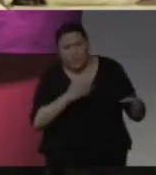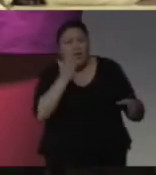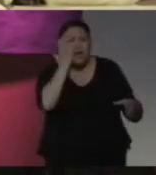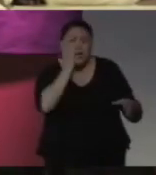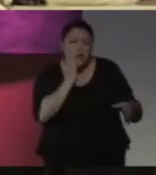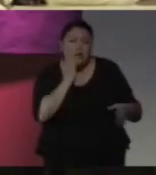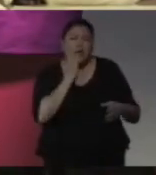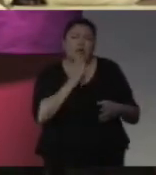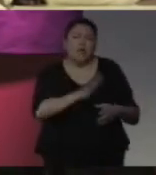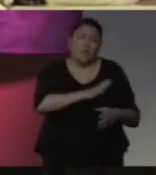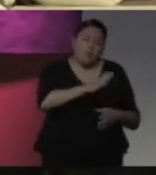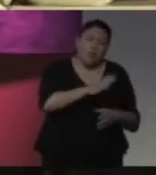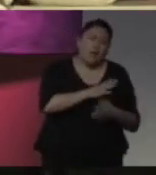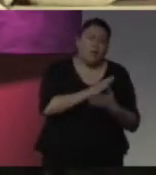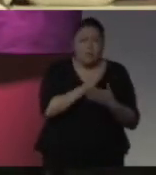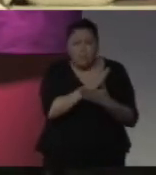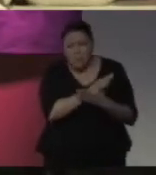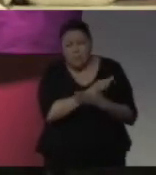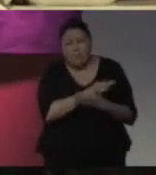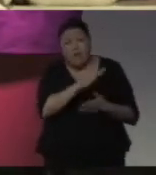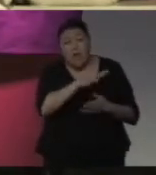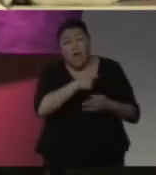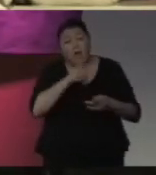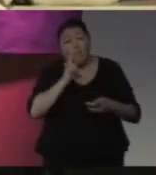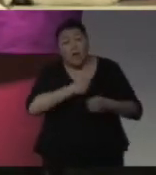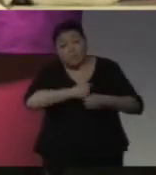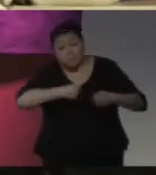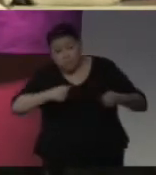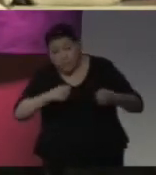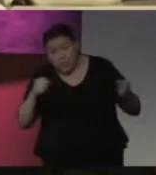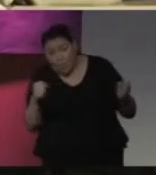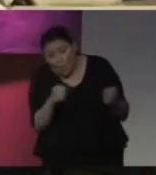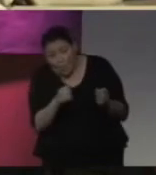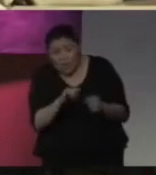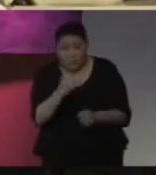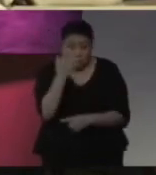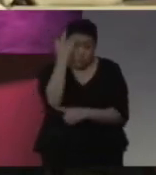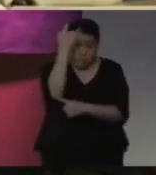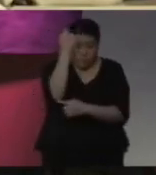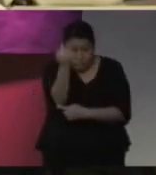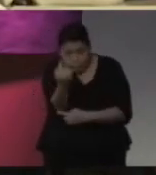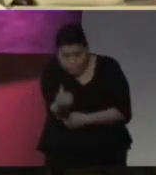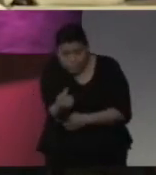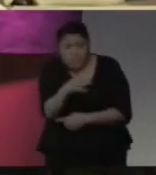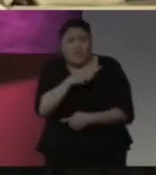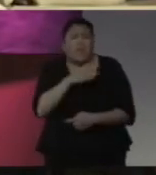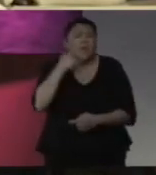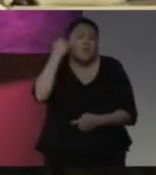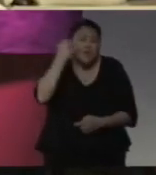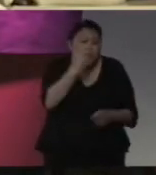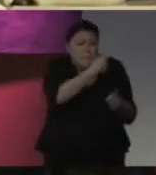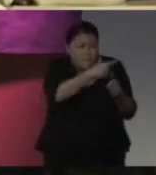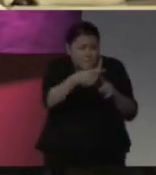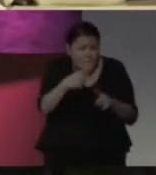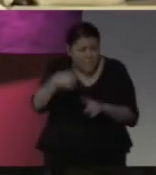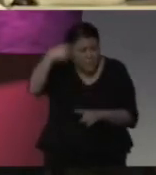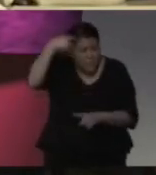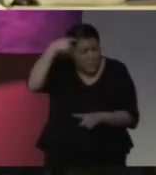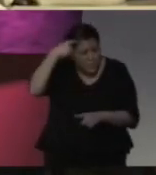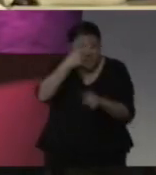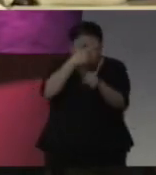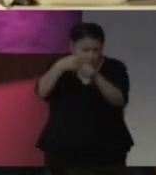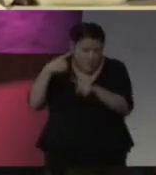colores, tamaños, lenguas, culturas, profesiones, pensamientos